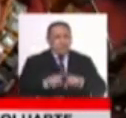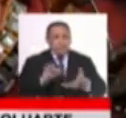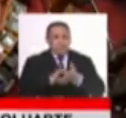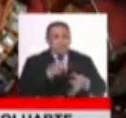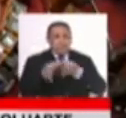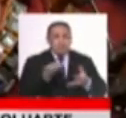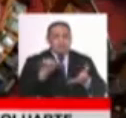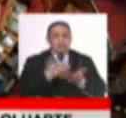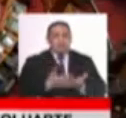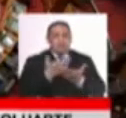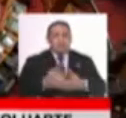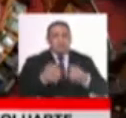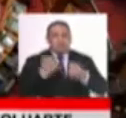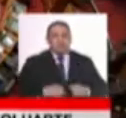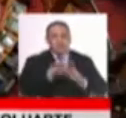plazo.